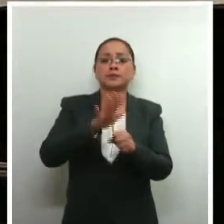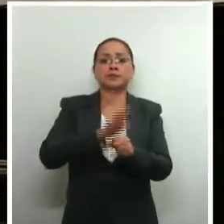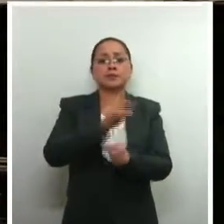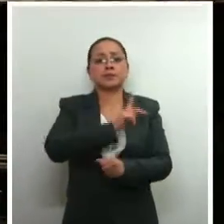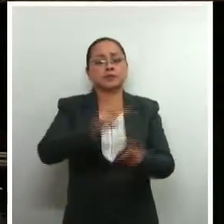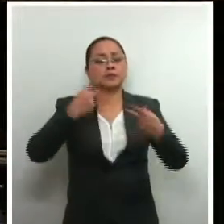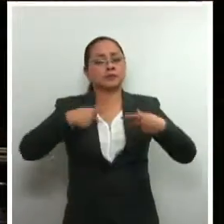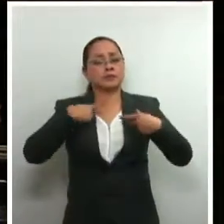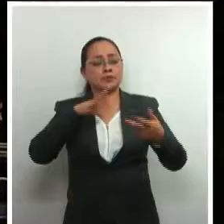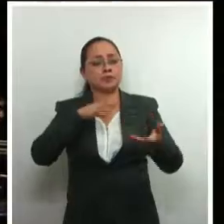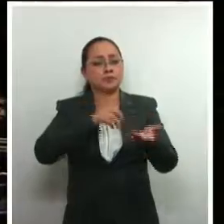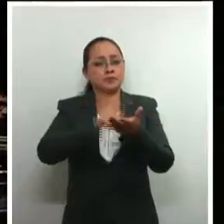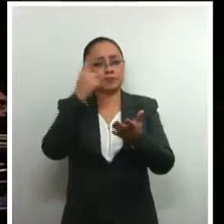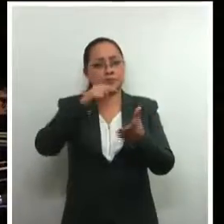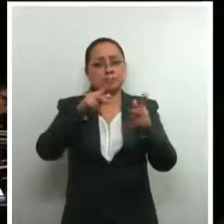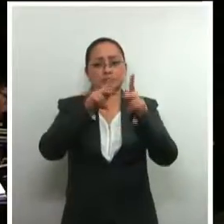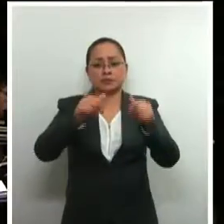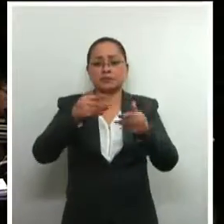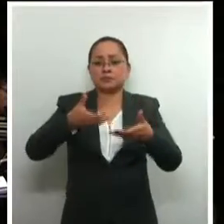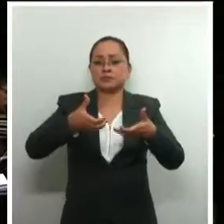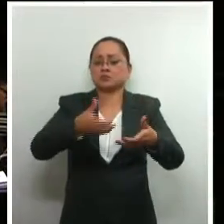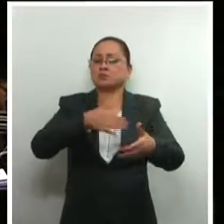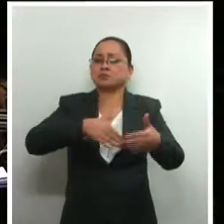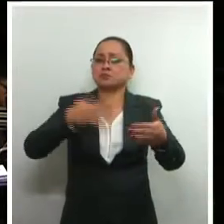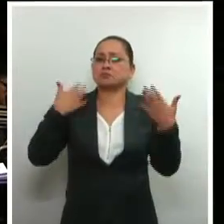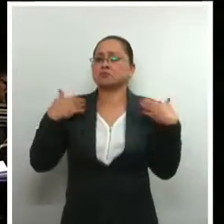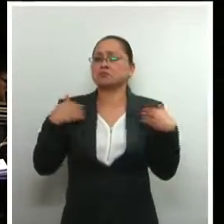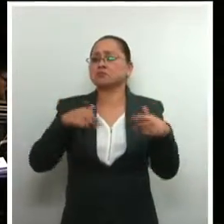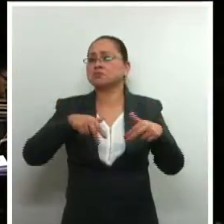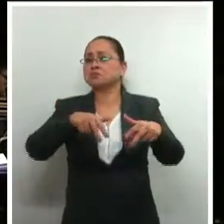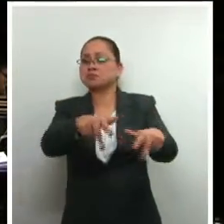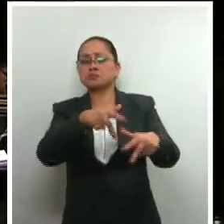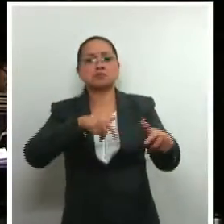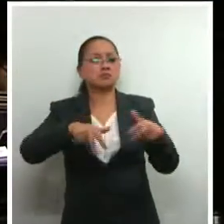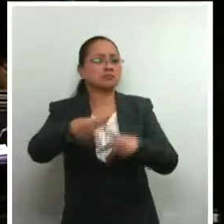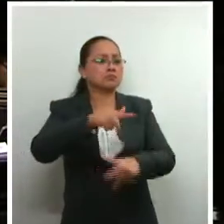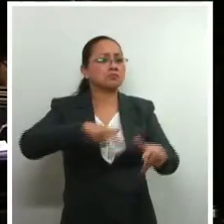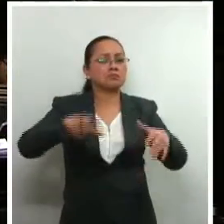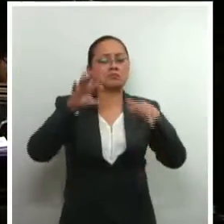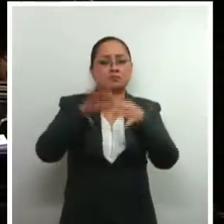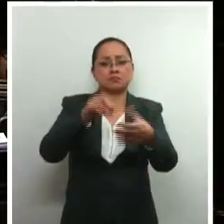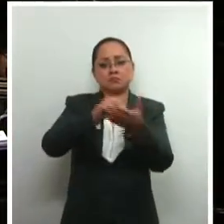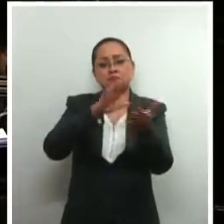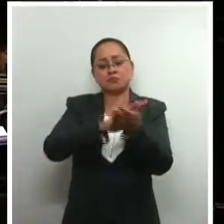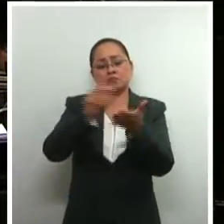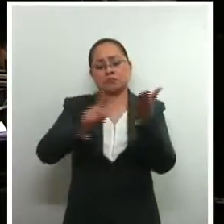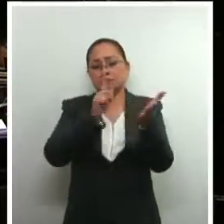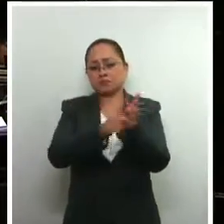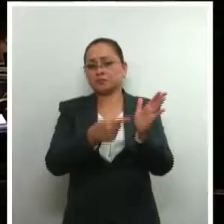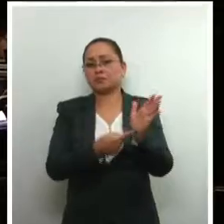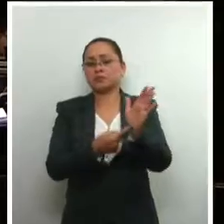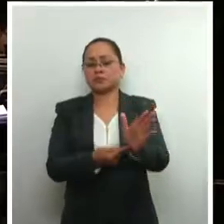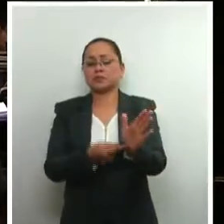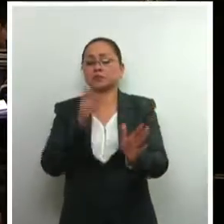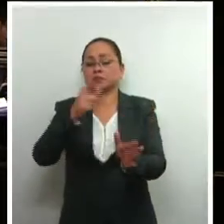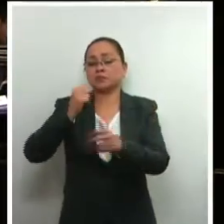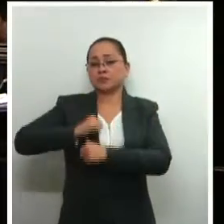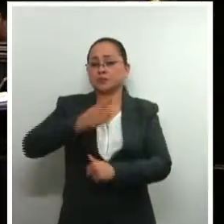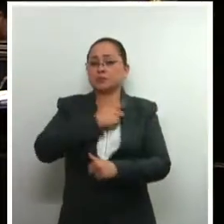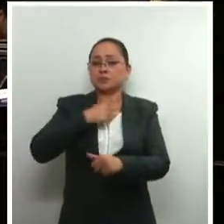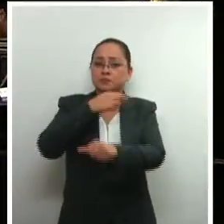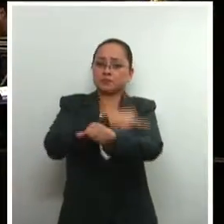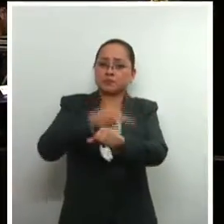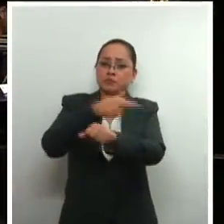el derecho al uso pacífico de la vía pública en los términos previstos por la ley. Las autoridades adoptarán las